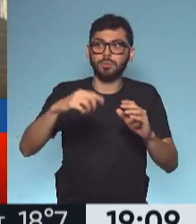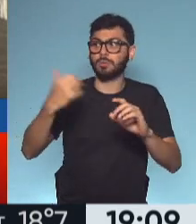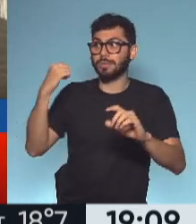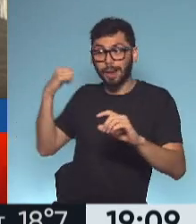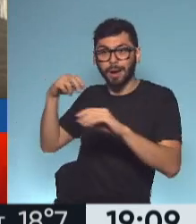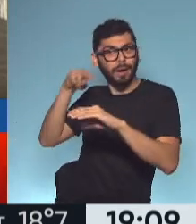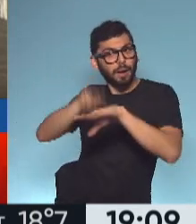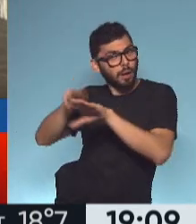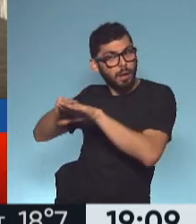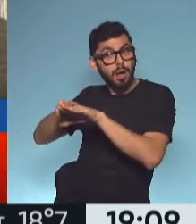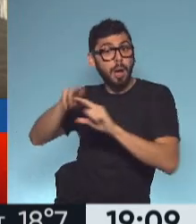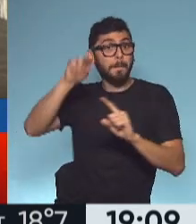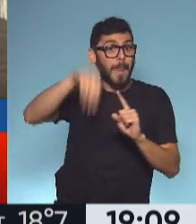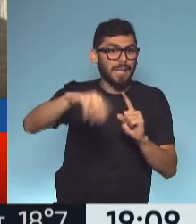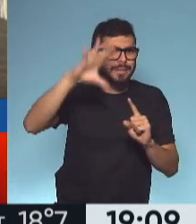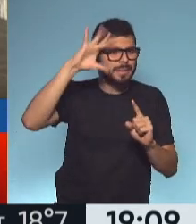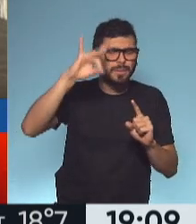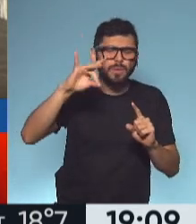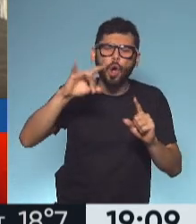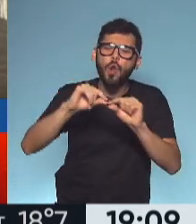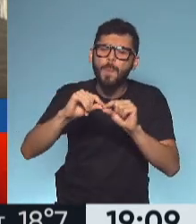se suma un récord de internados. ¿Qué cantidad?